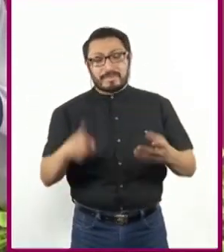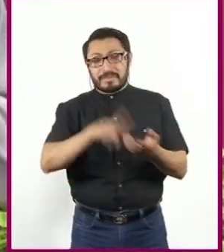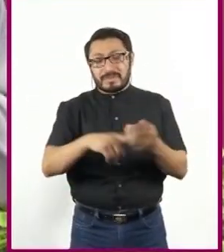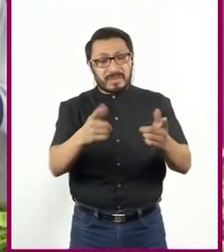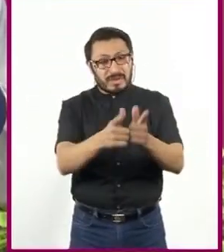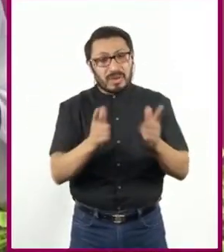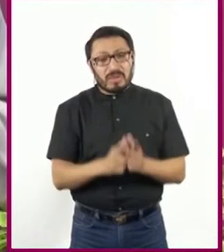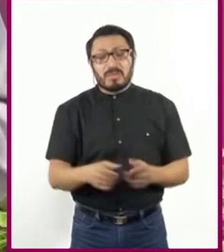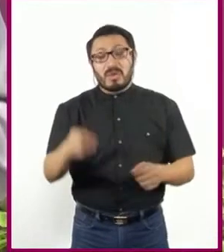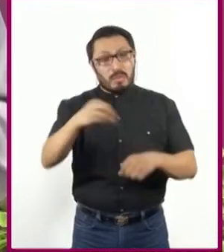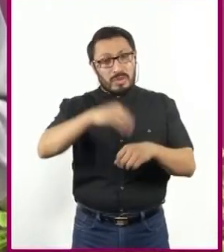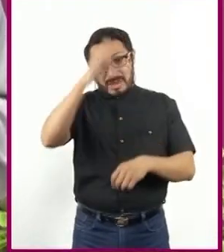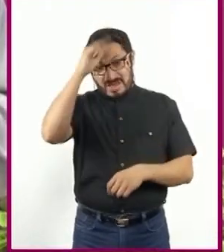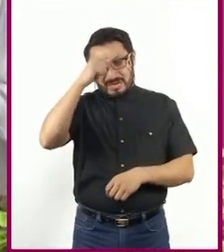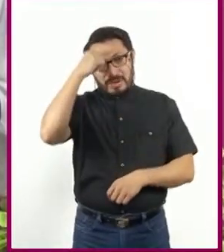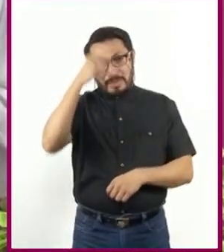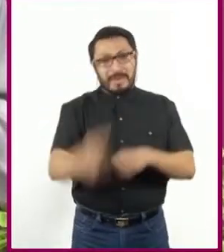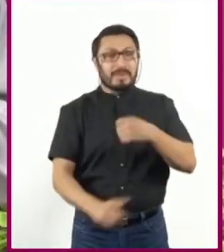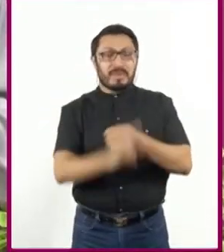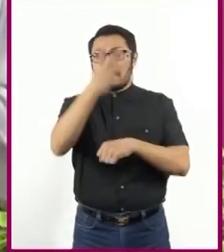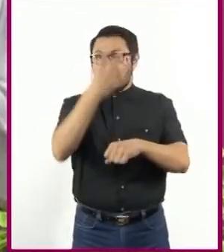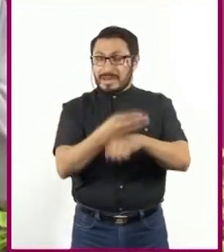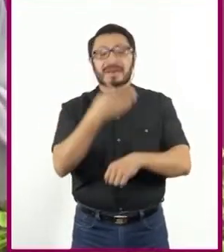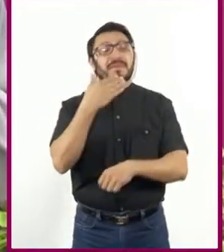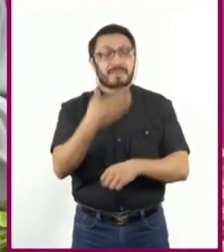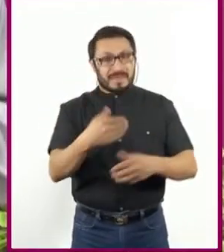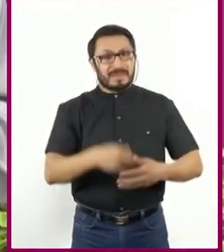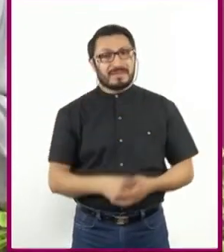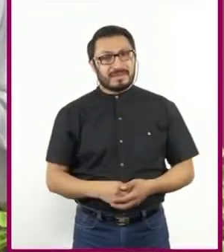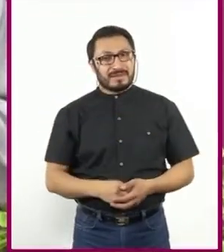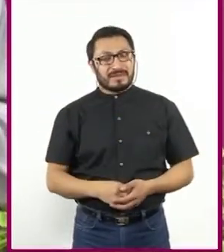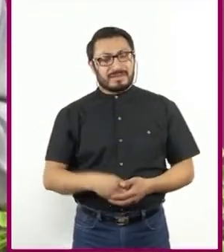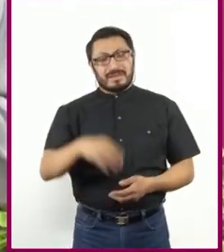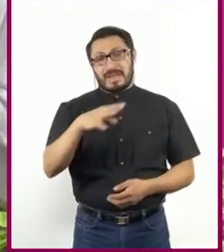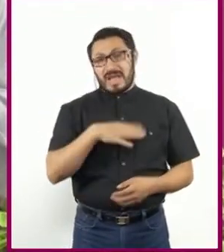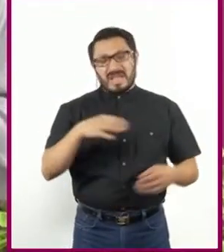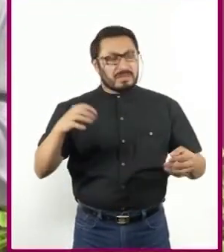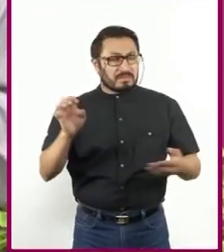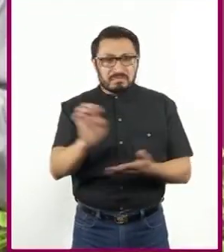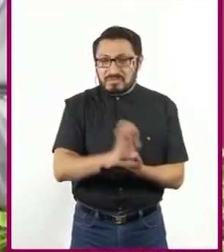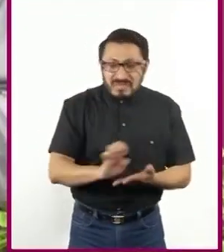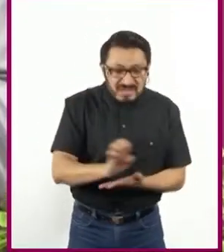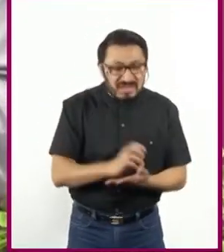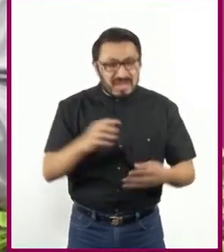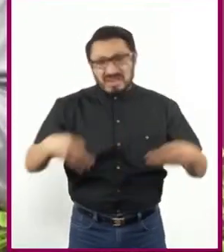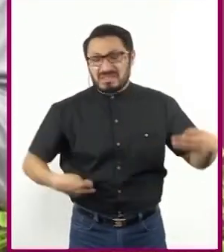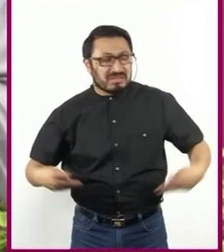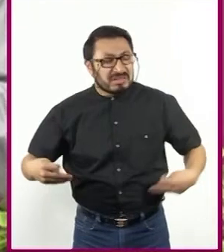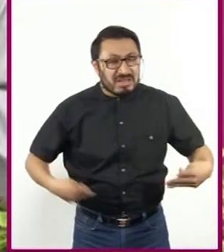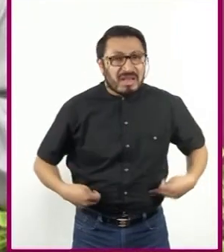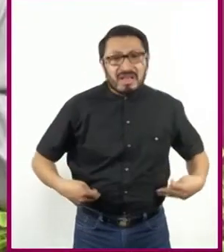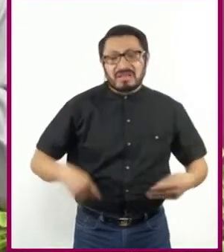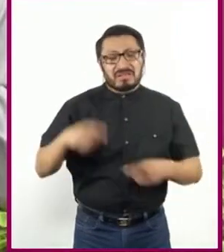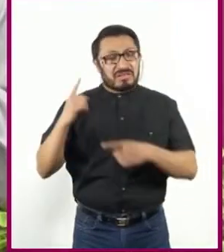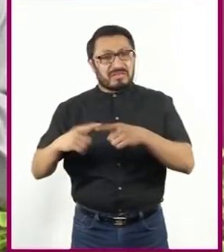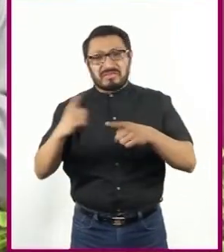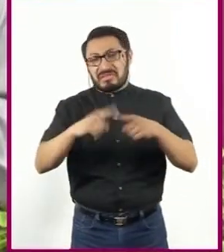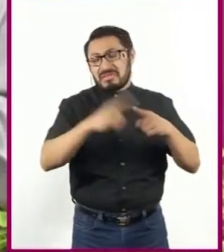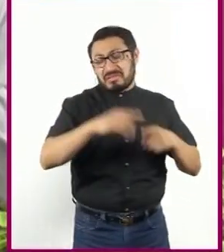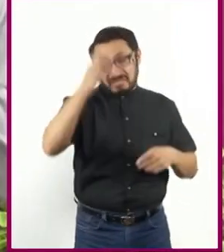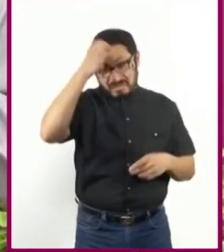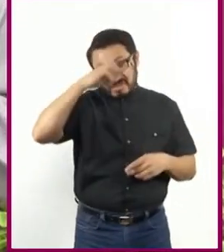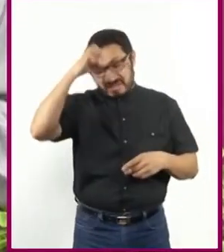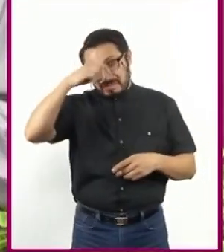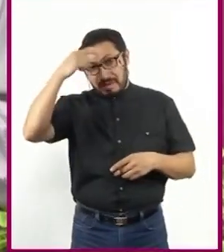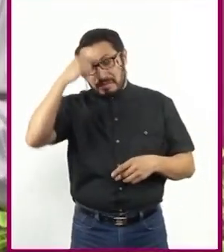la resolución de conflictos. Contempla los espectáculos teatrales y otro tipo de experiencias para